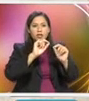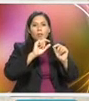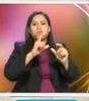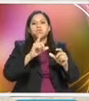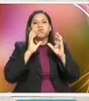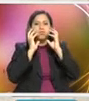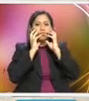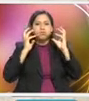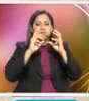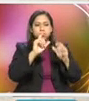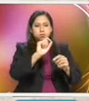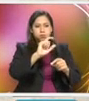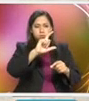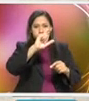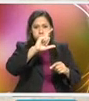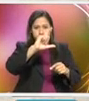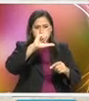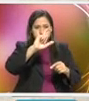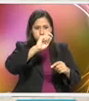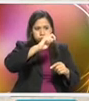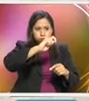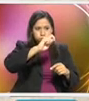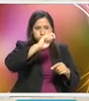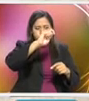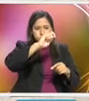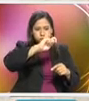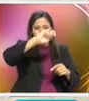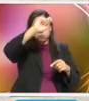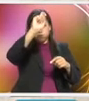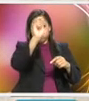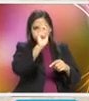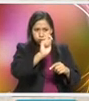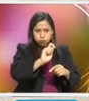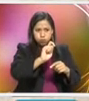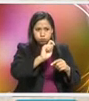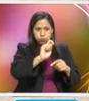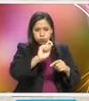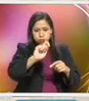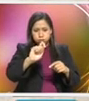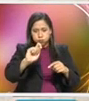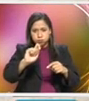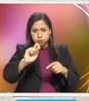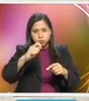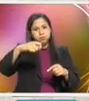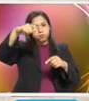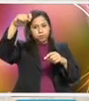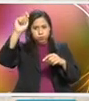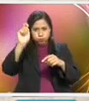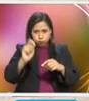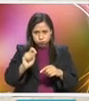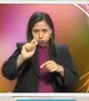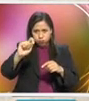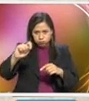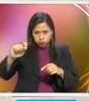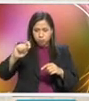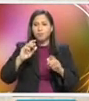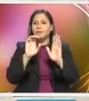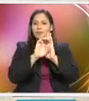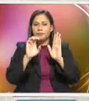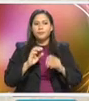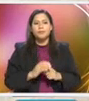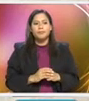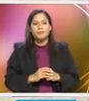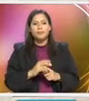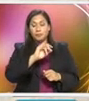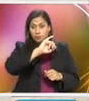Los inflamientos son las letras que se hacen más grandes o de mayor tamaño que el resto de la escritura. Aquí lo vamos a ver no